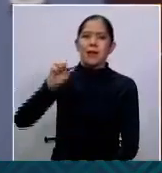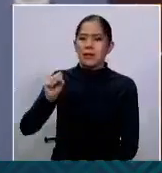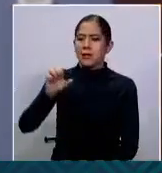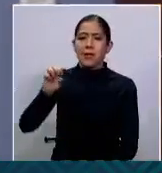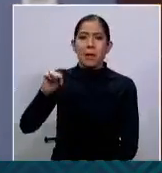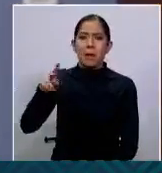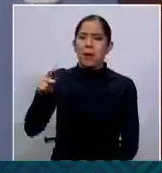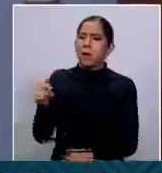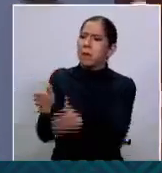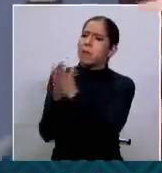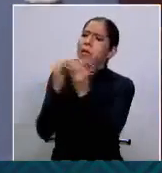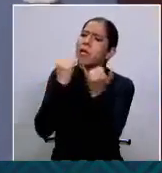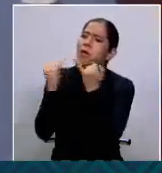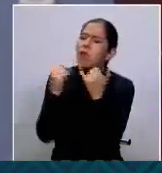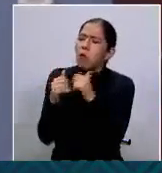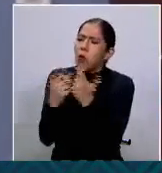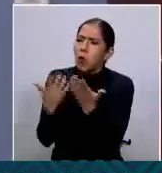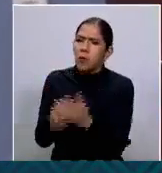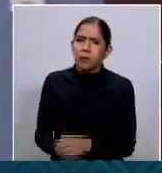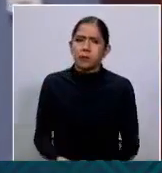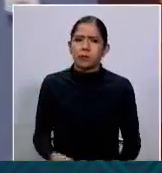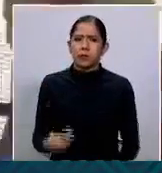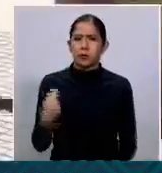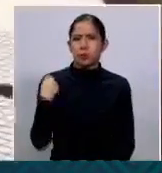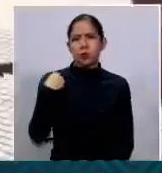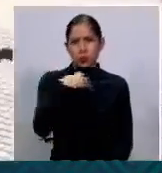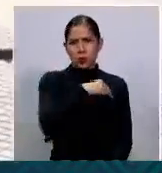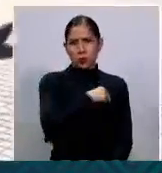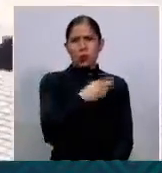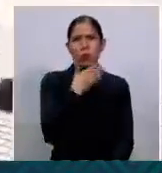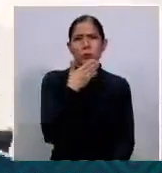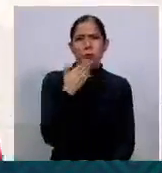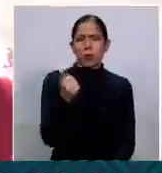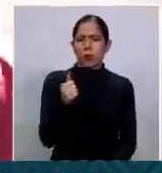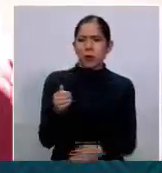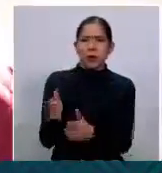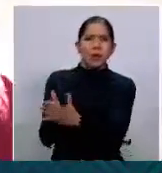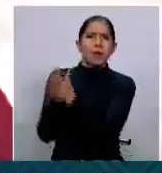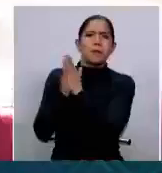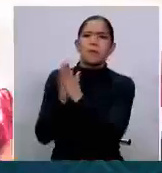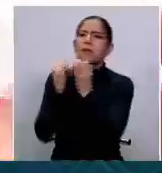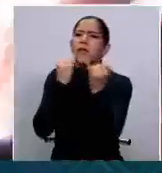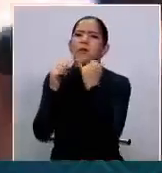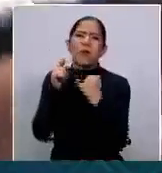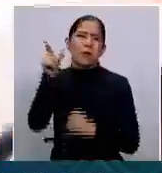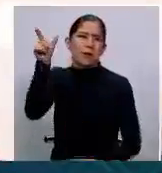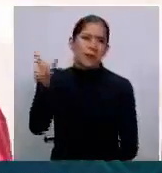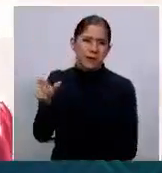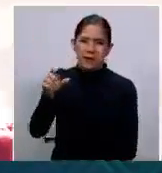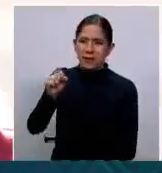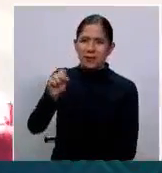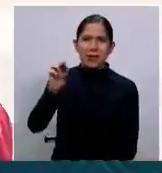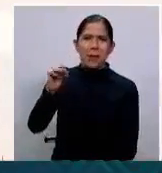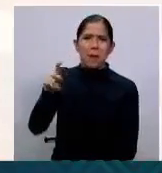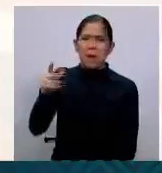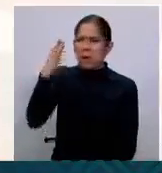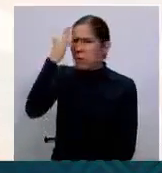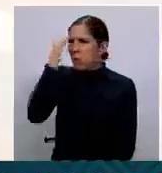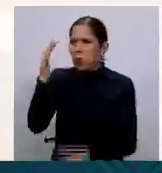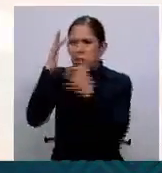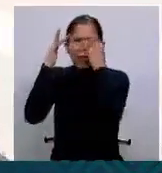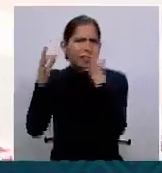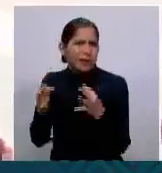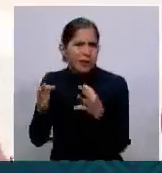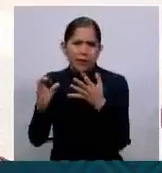informe sobre este tema. Vamos a pedir un informe a Semapa. Cuál ha sido la decisión que ellos han tomado